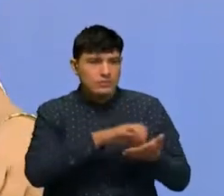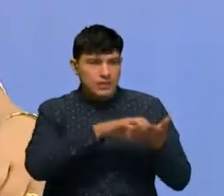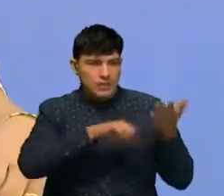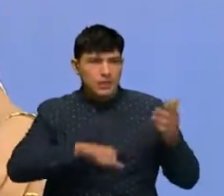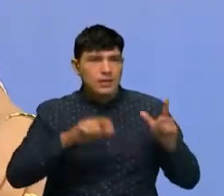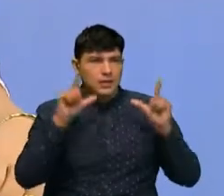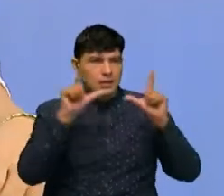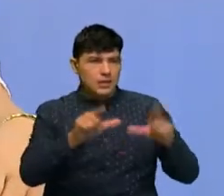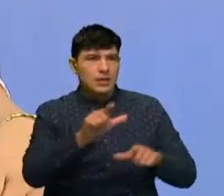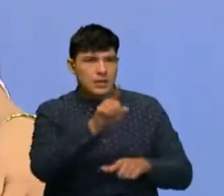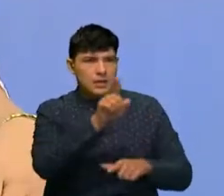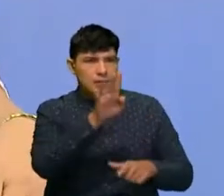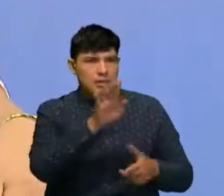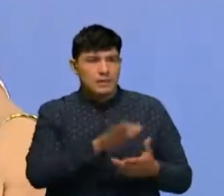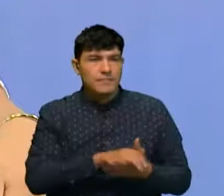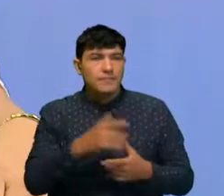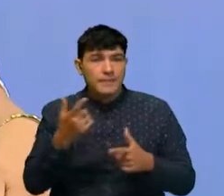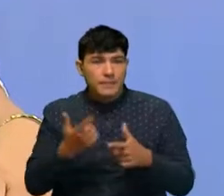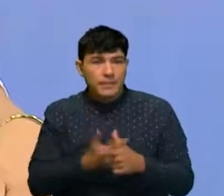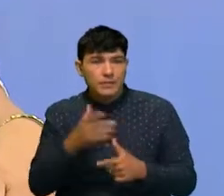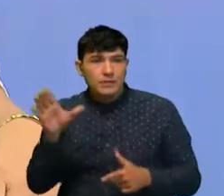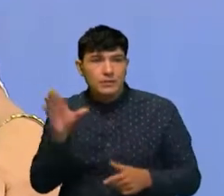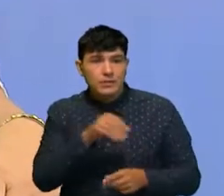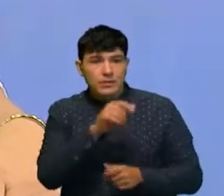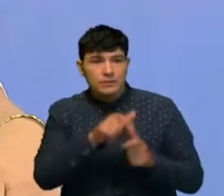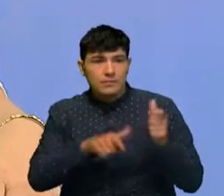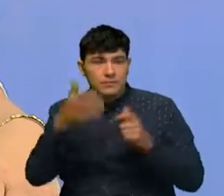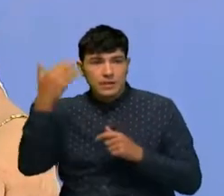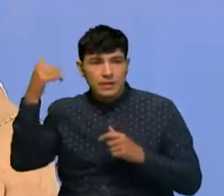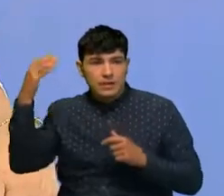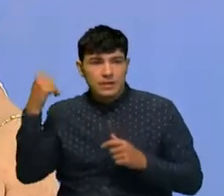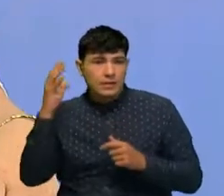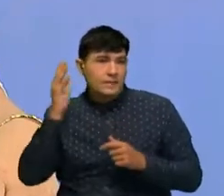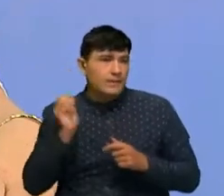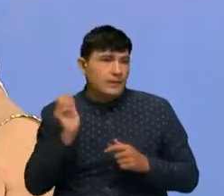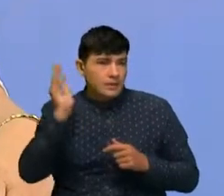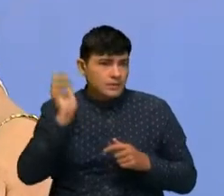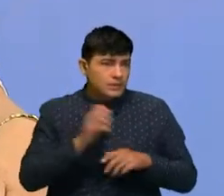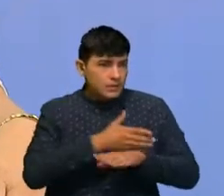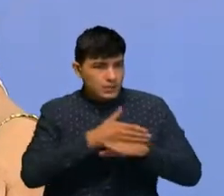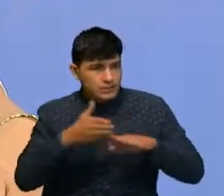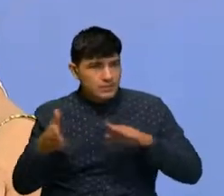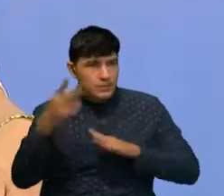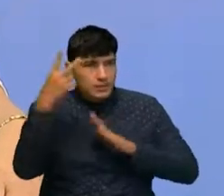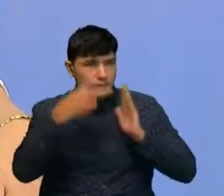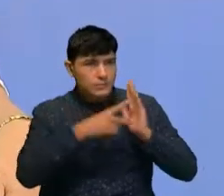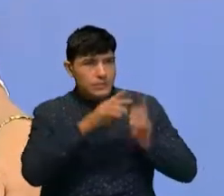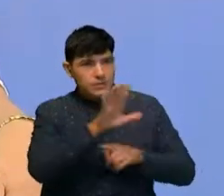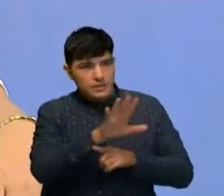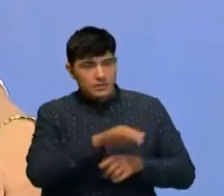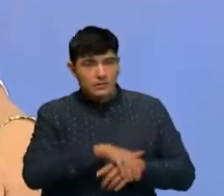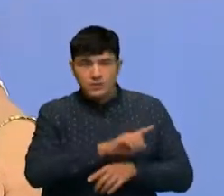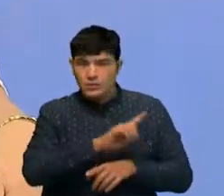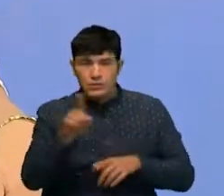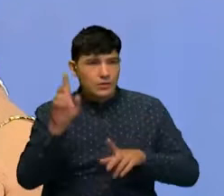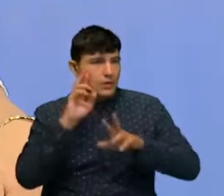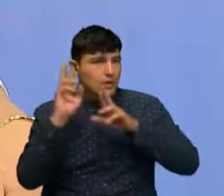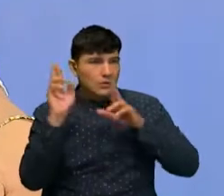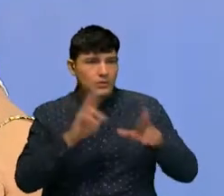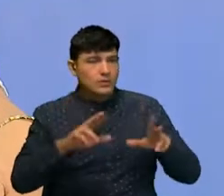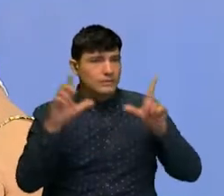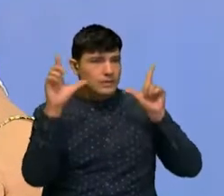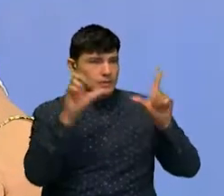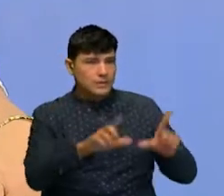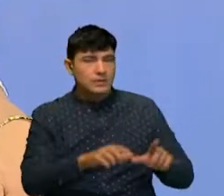mesada 14. Entonces todas aquellas personas que se vinieron pensionando después del 2005 no le reconocen la